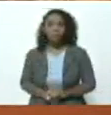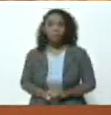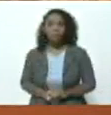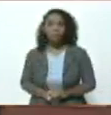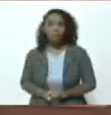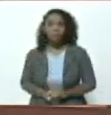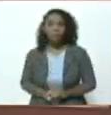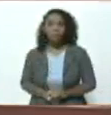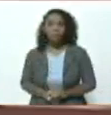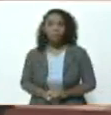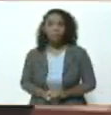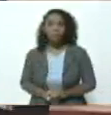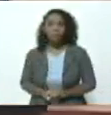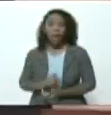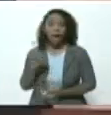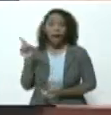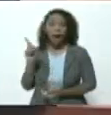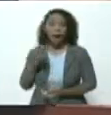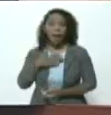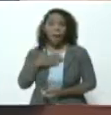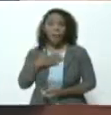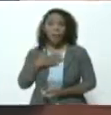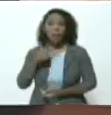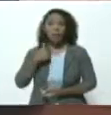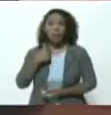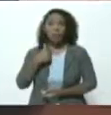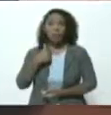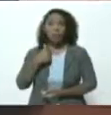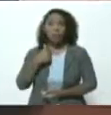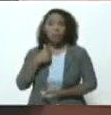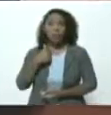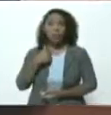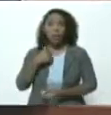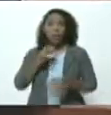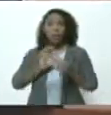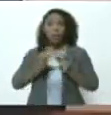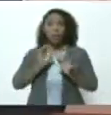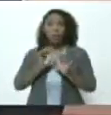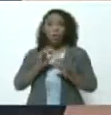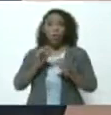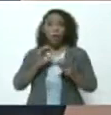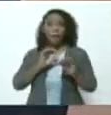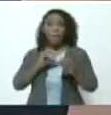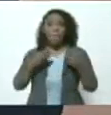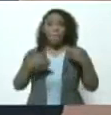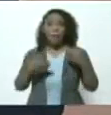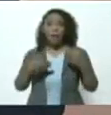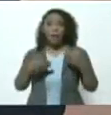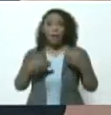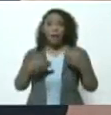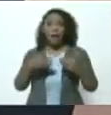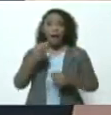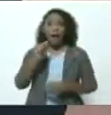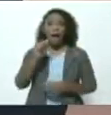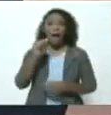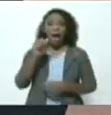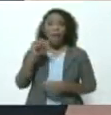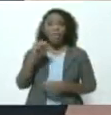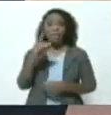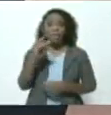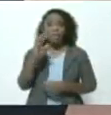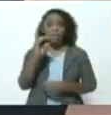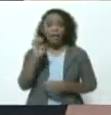Me toca el papel de malo. Yo soy Agustín Ochoa Torena e interpreto el papel del teniente coronel Andrés Riesco, del ejército